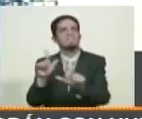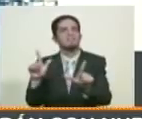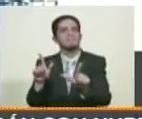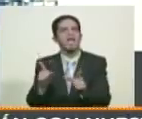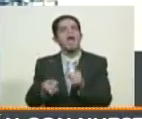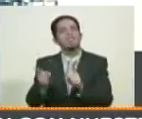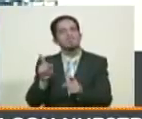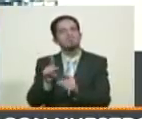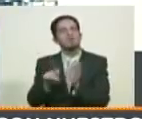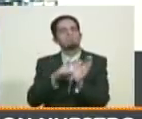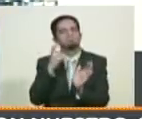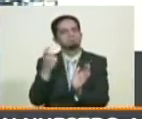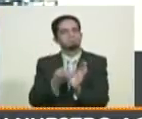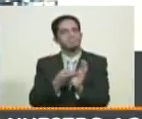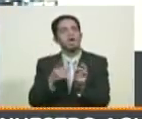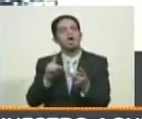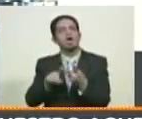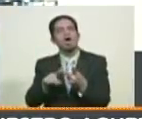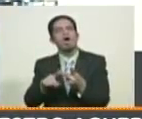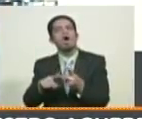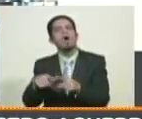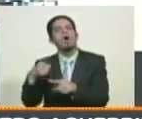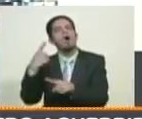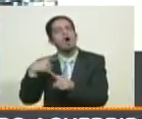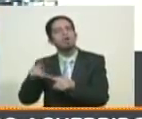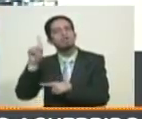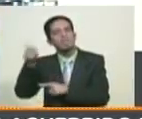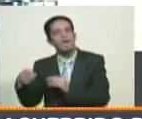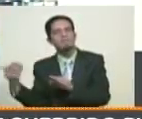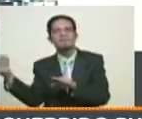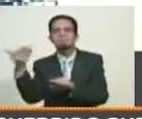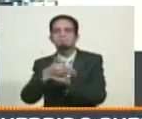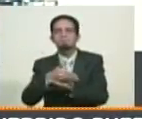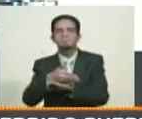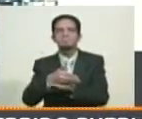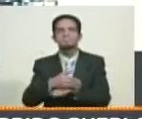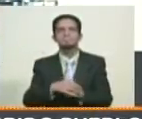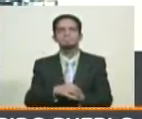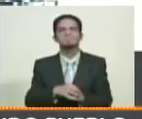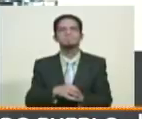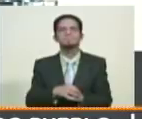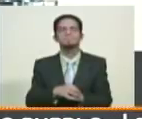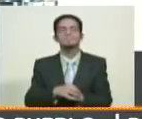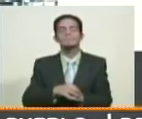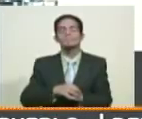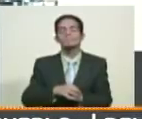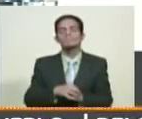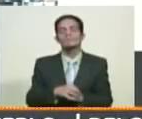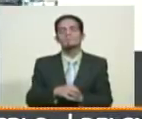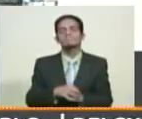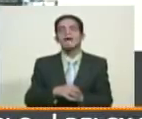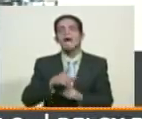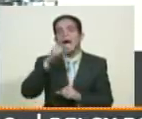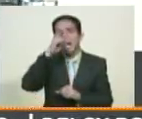plena, otros cautelares, etcétera. En el año 2017,